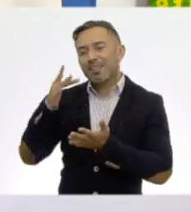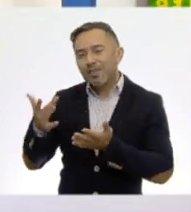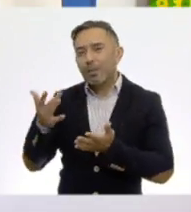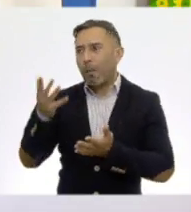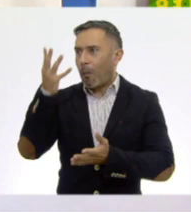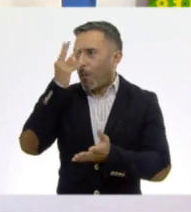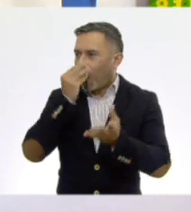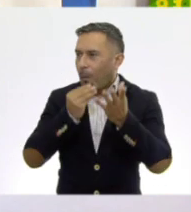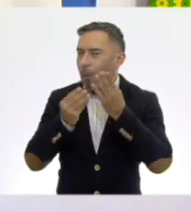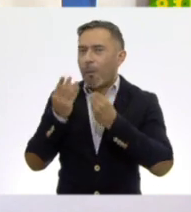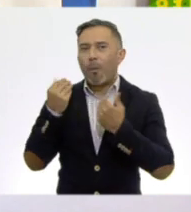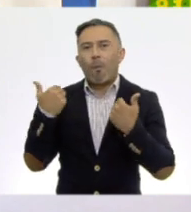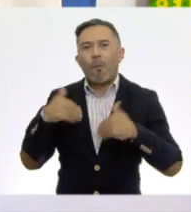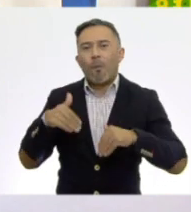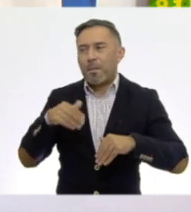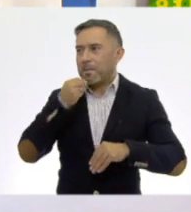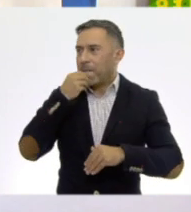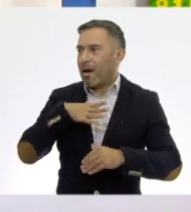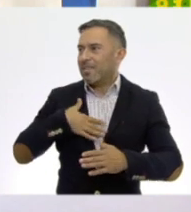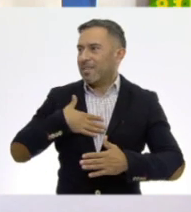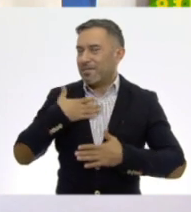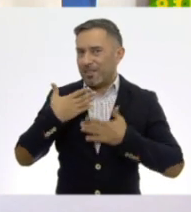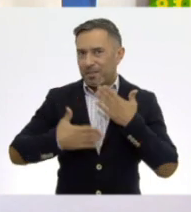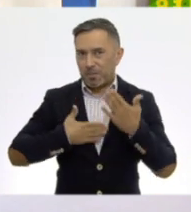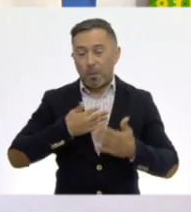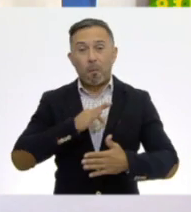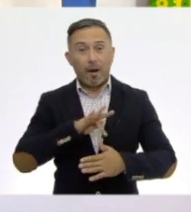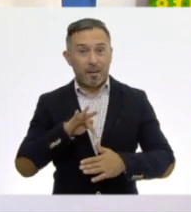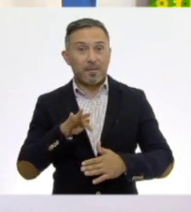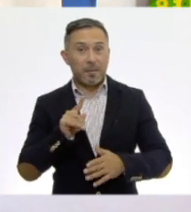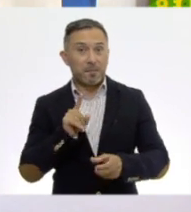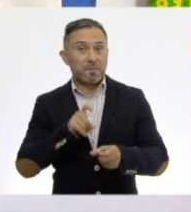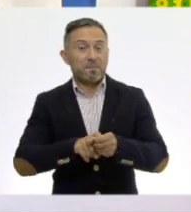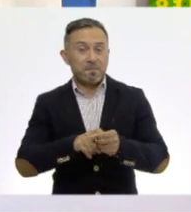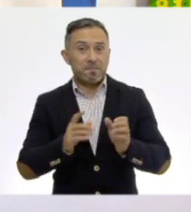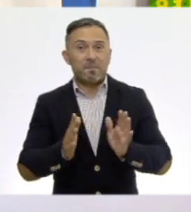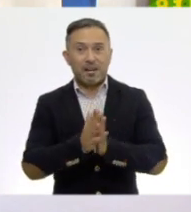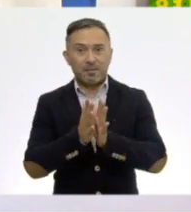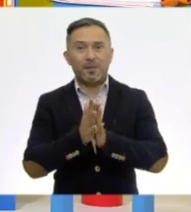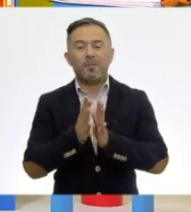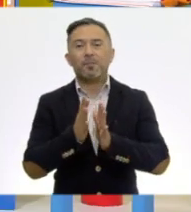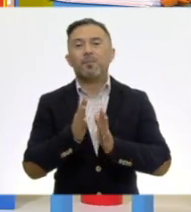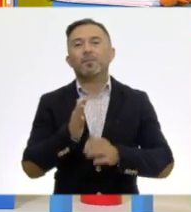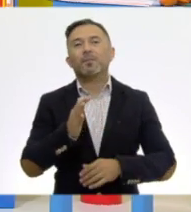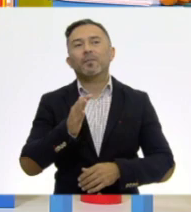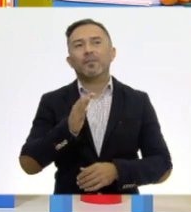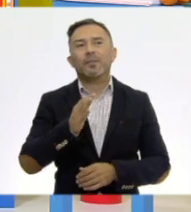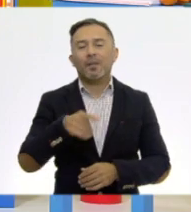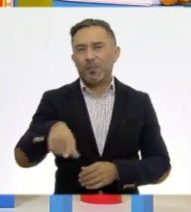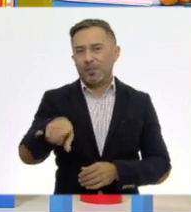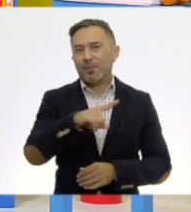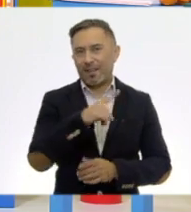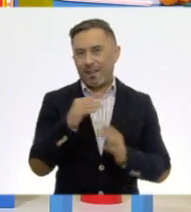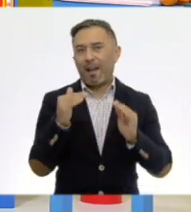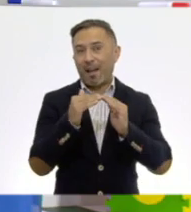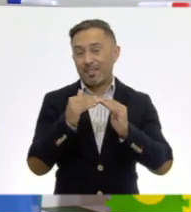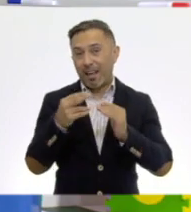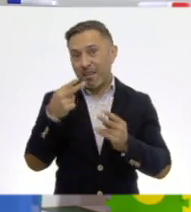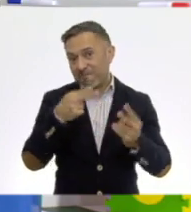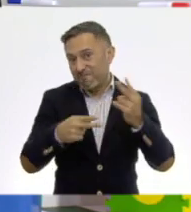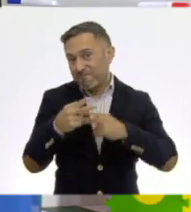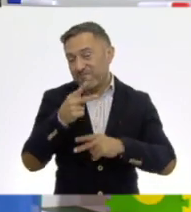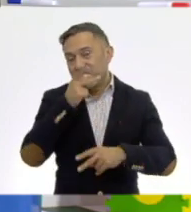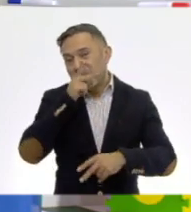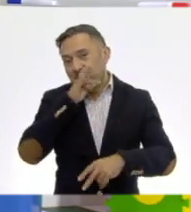nos hemos divertido y también podemos participar junto con todos nuestros seres queridos allá en casa. Muy bien,